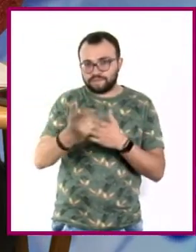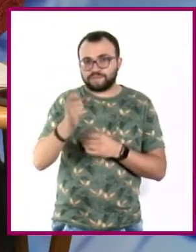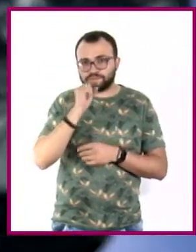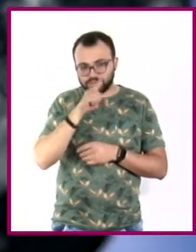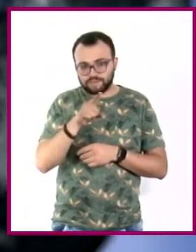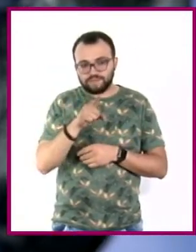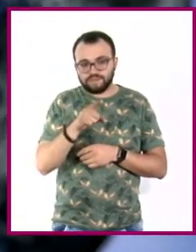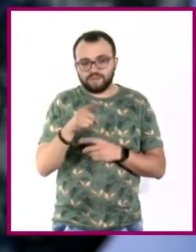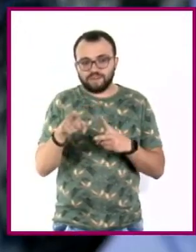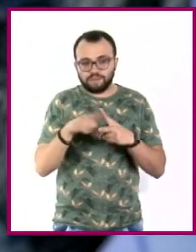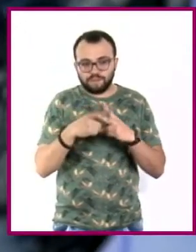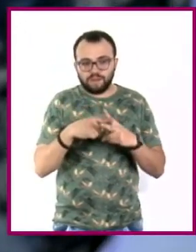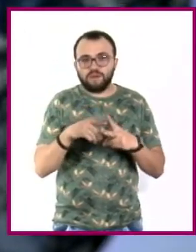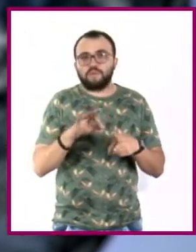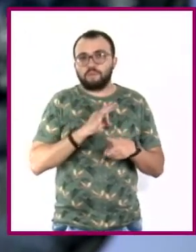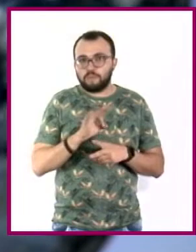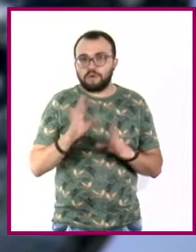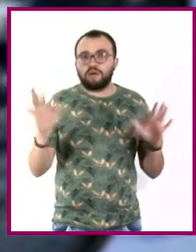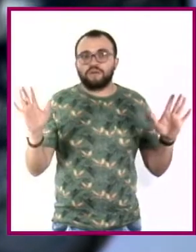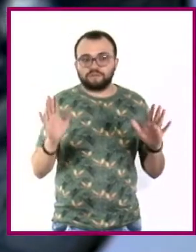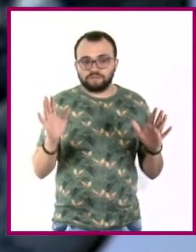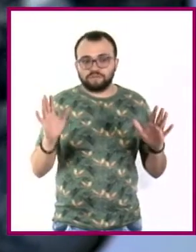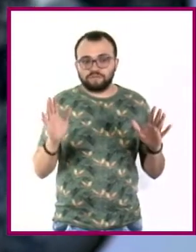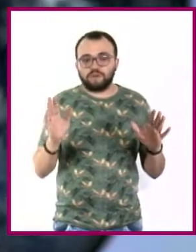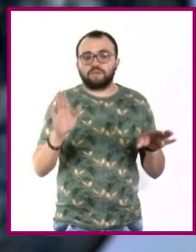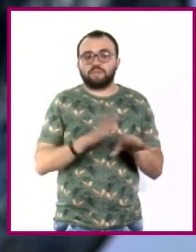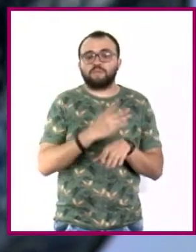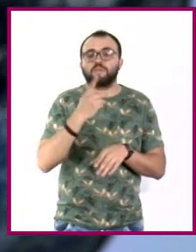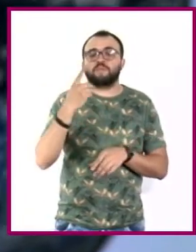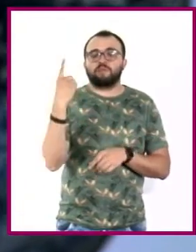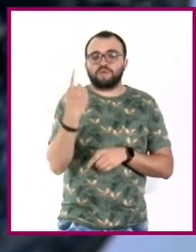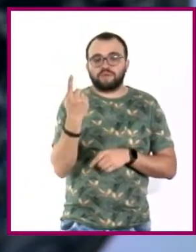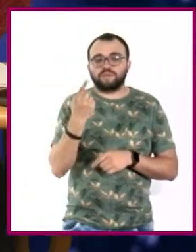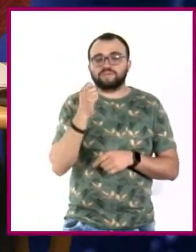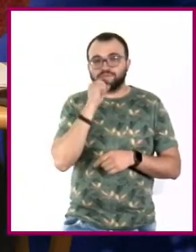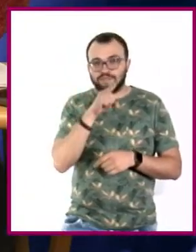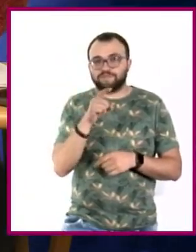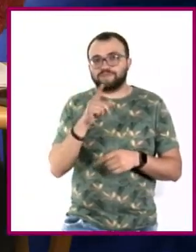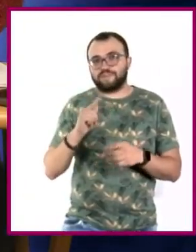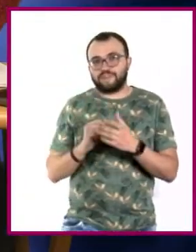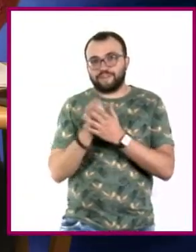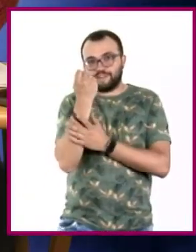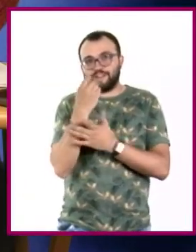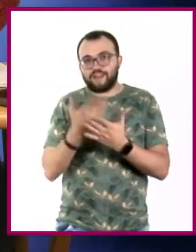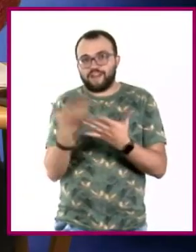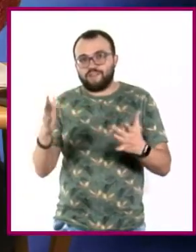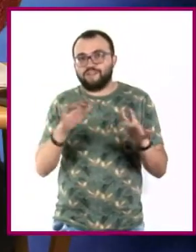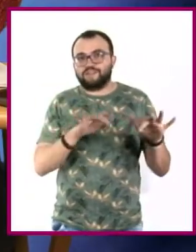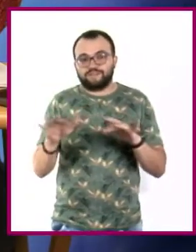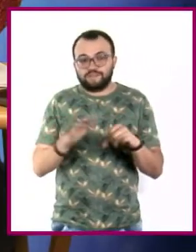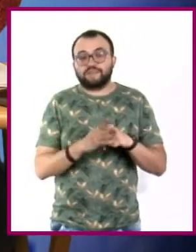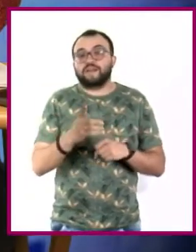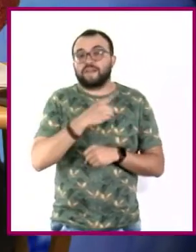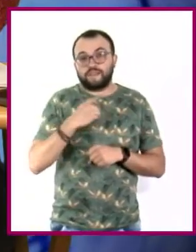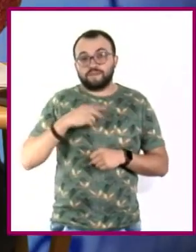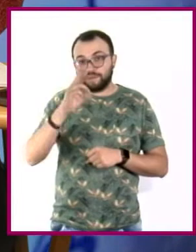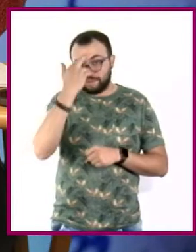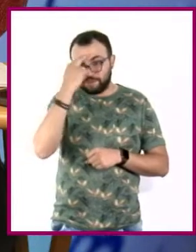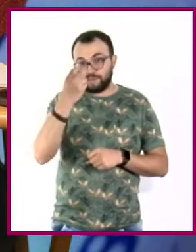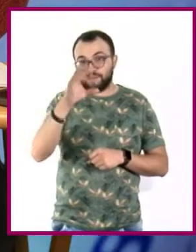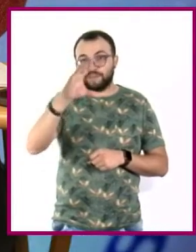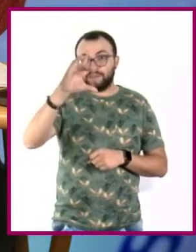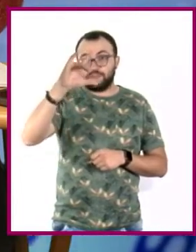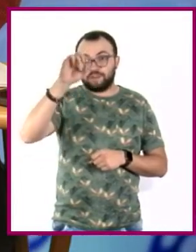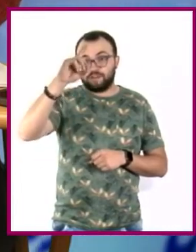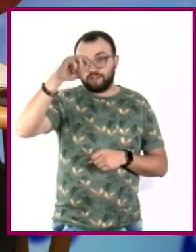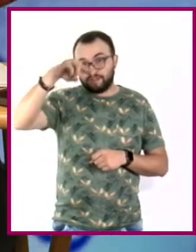que mencionas son posibles gracias a la tecnología en cómputo actual. Sin embargo, hay que recordar que la cliodinámica es